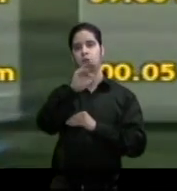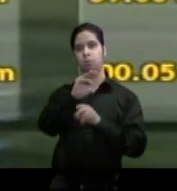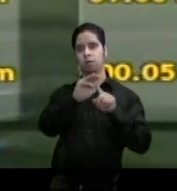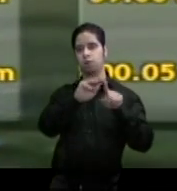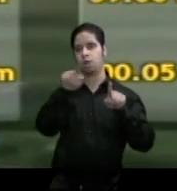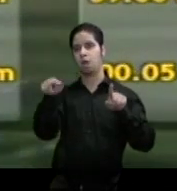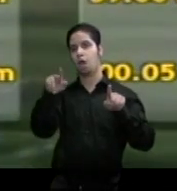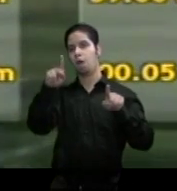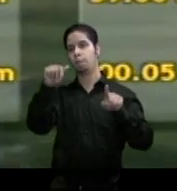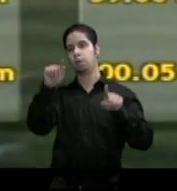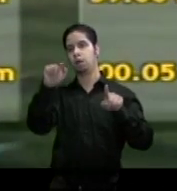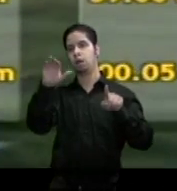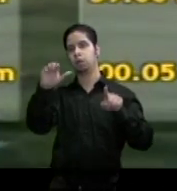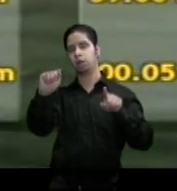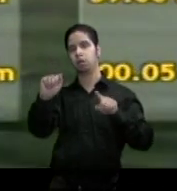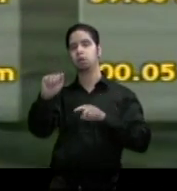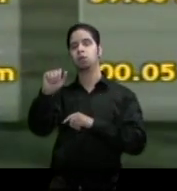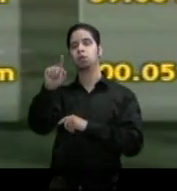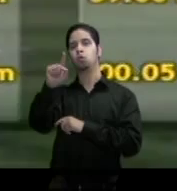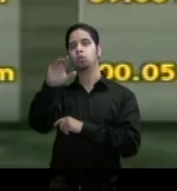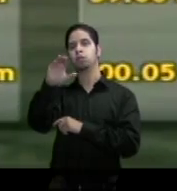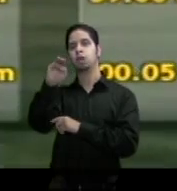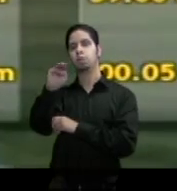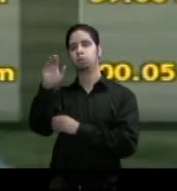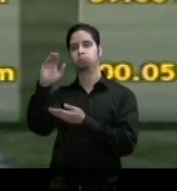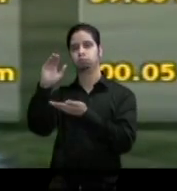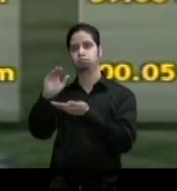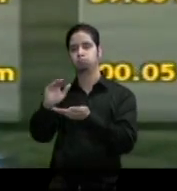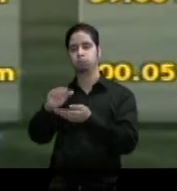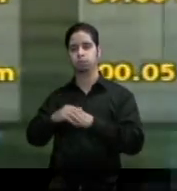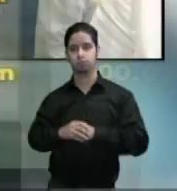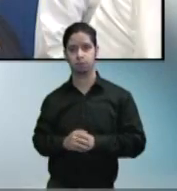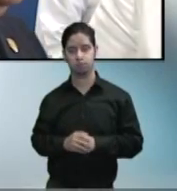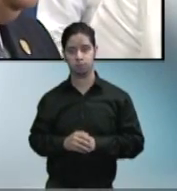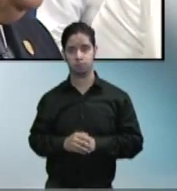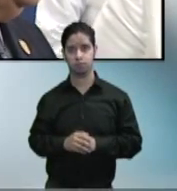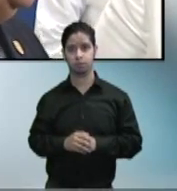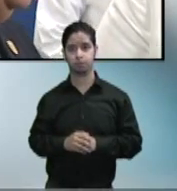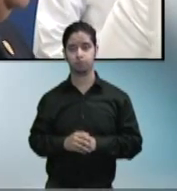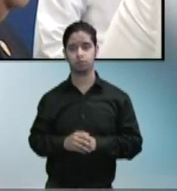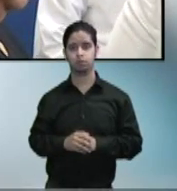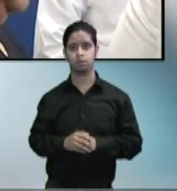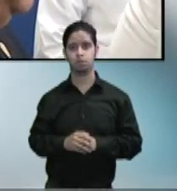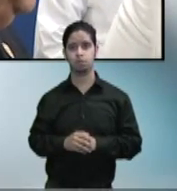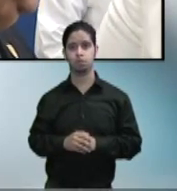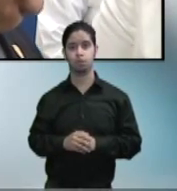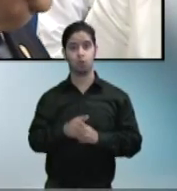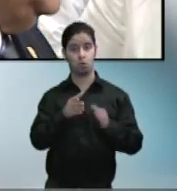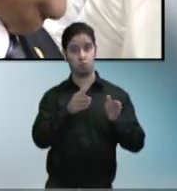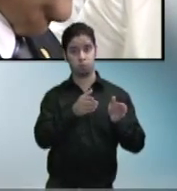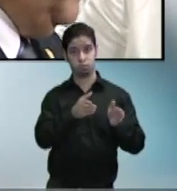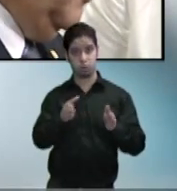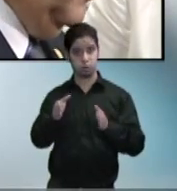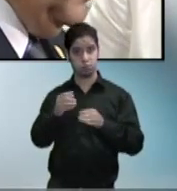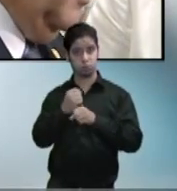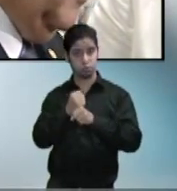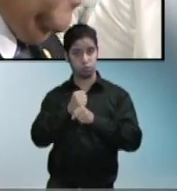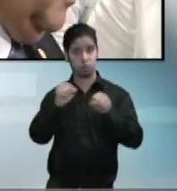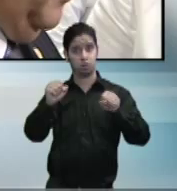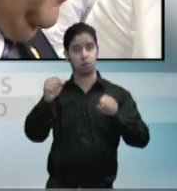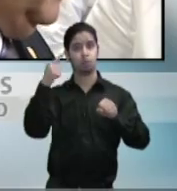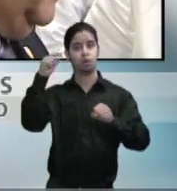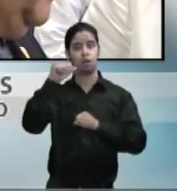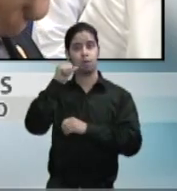1 centímetro y Sidra permanece en el mismo nivel registrado en el día de ayer. Y como parte del plan de seguridad para mañana sábado